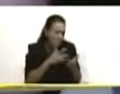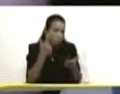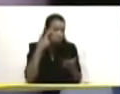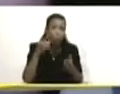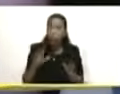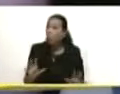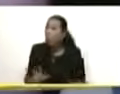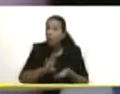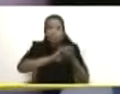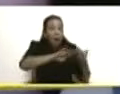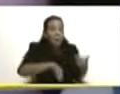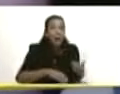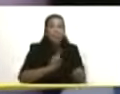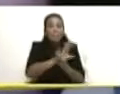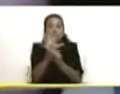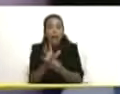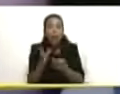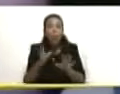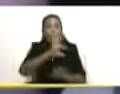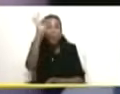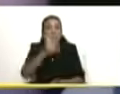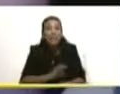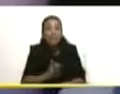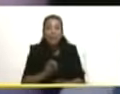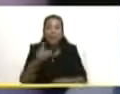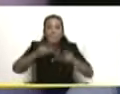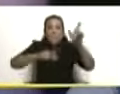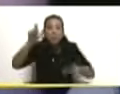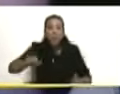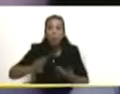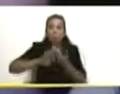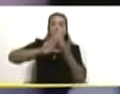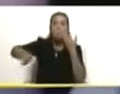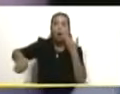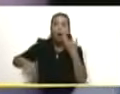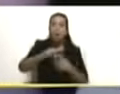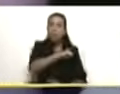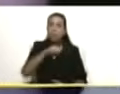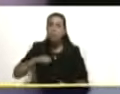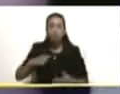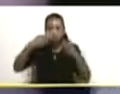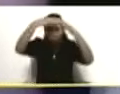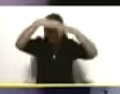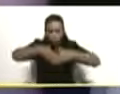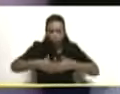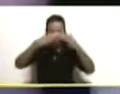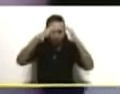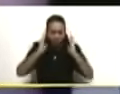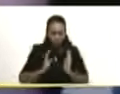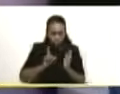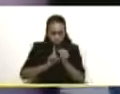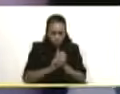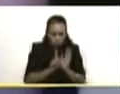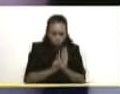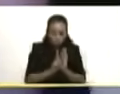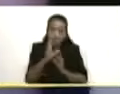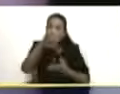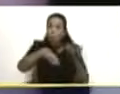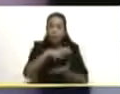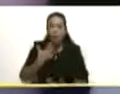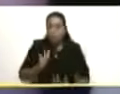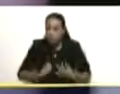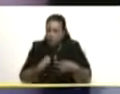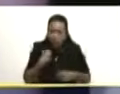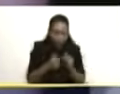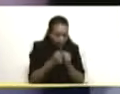y después de la pandemia se han registrado grandes en el mundo entero, bueno, grandes e importantes problemas de ansiedad